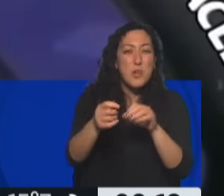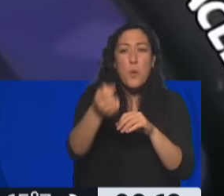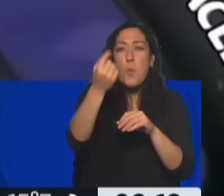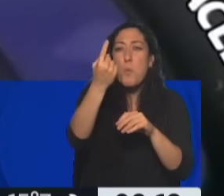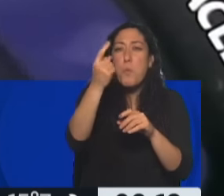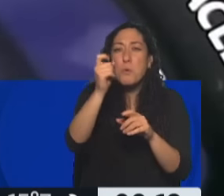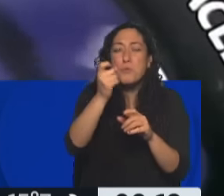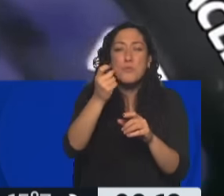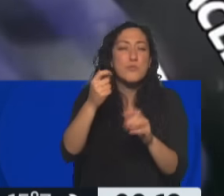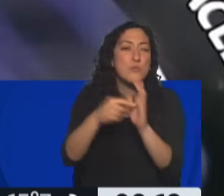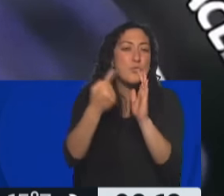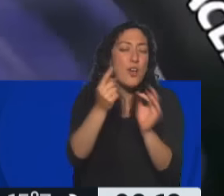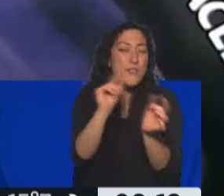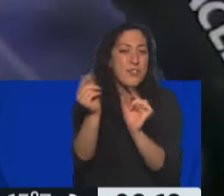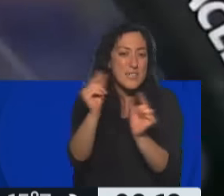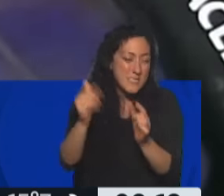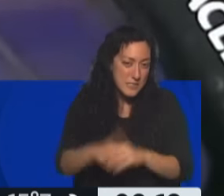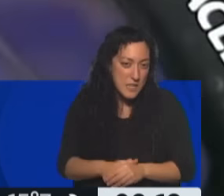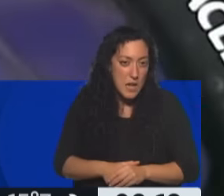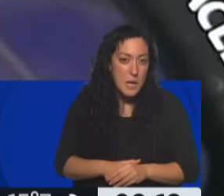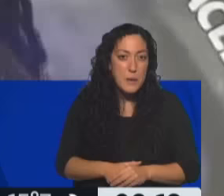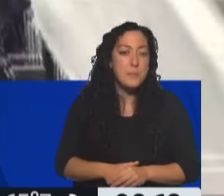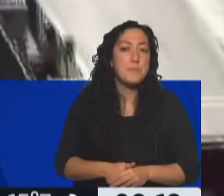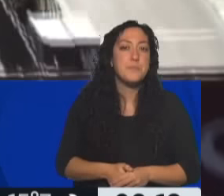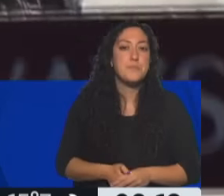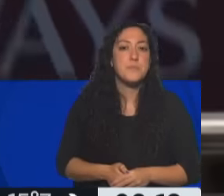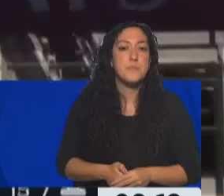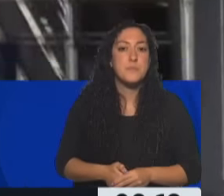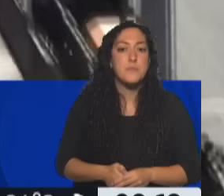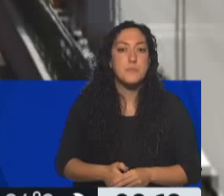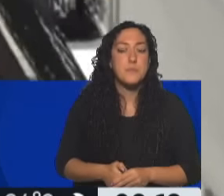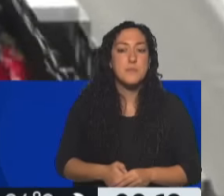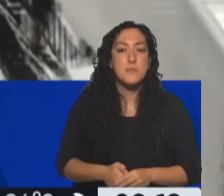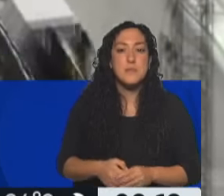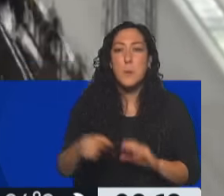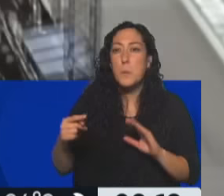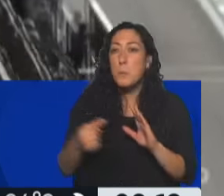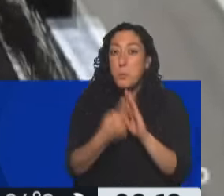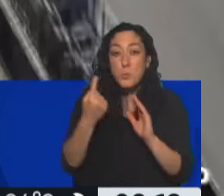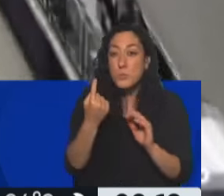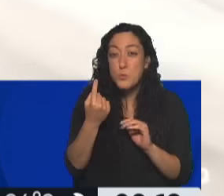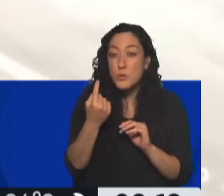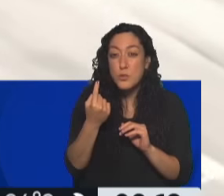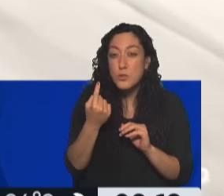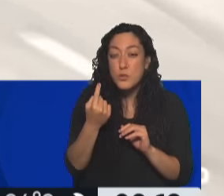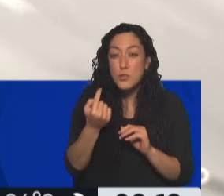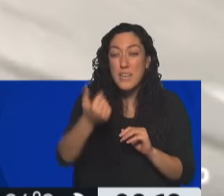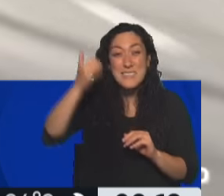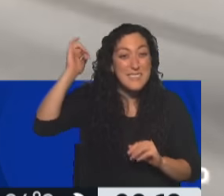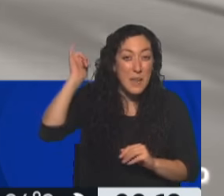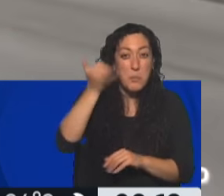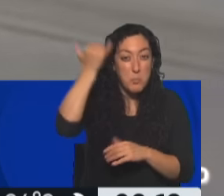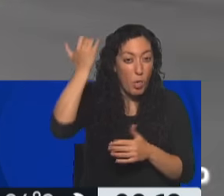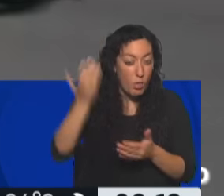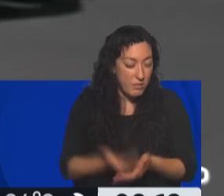terminó. Le Brabham. Por apenas ese puntito, Reutemann, el Lole no fue campeón. Por